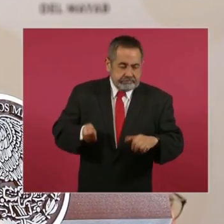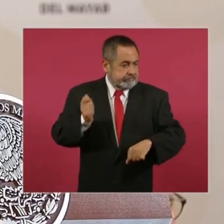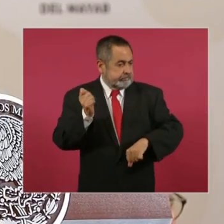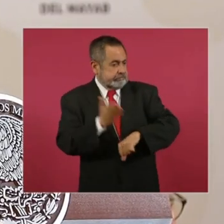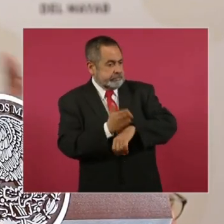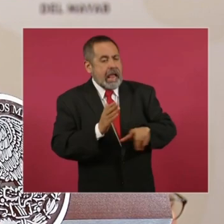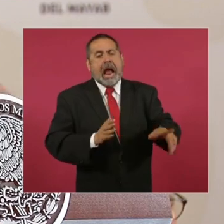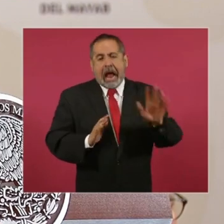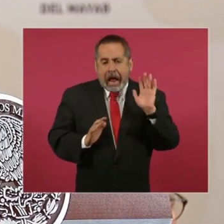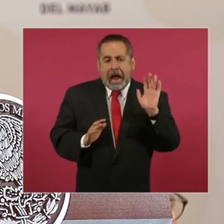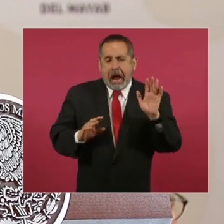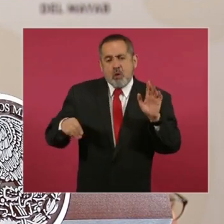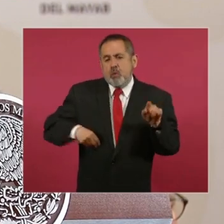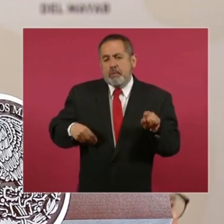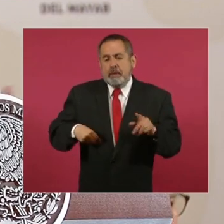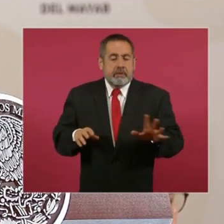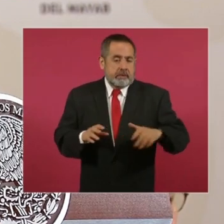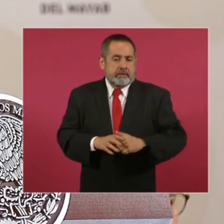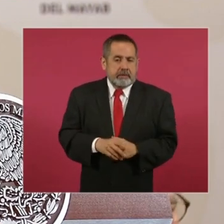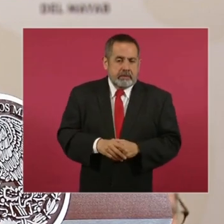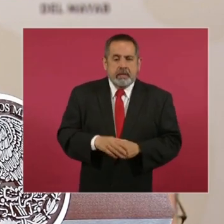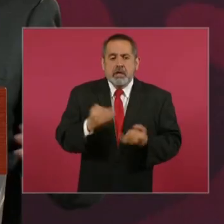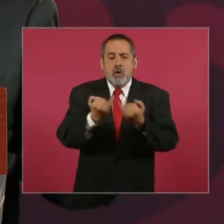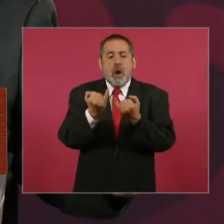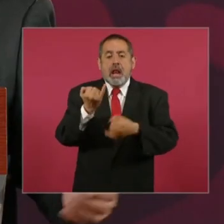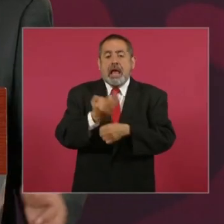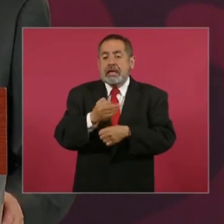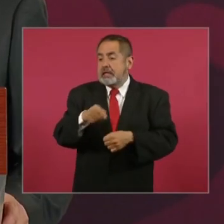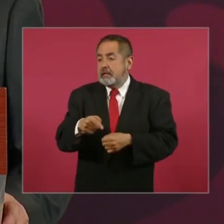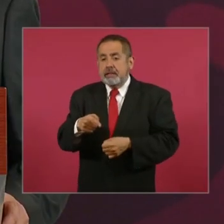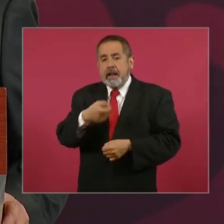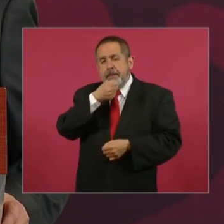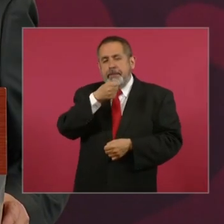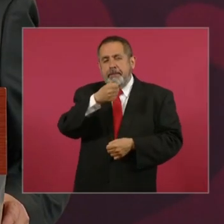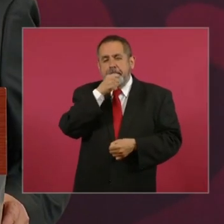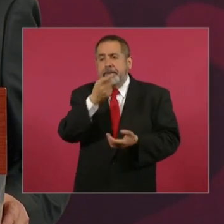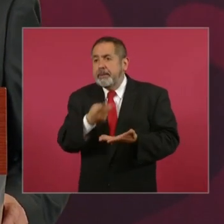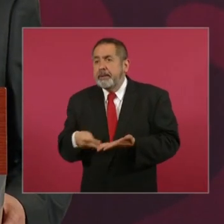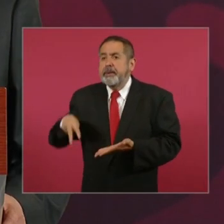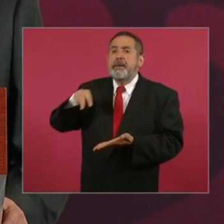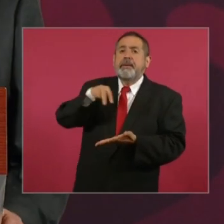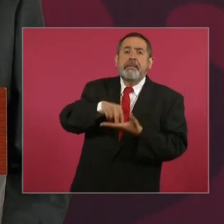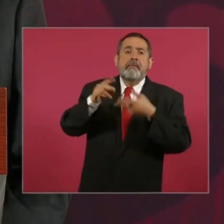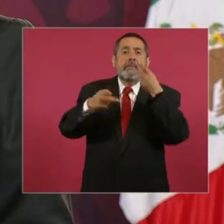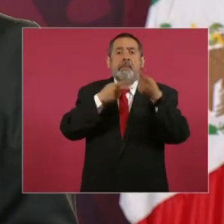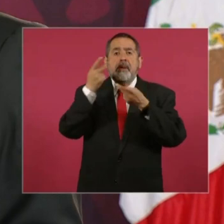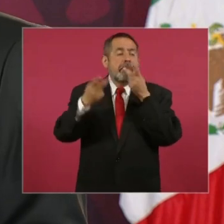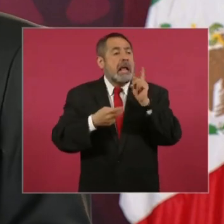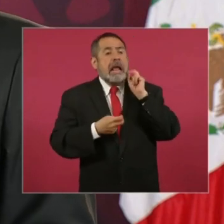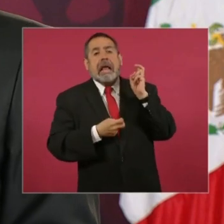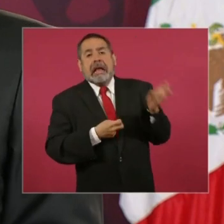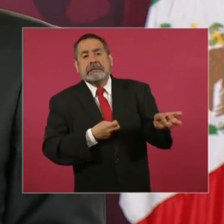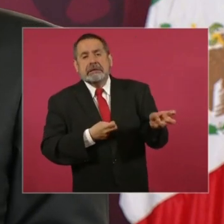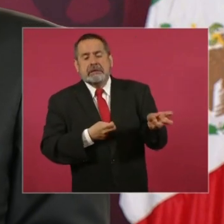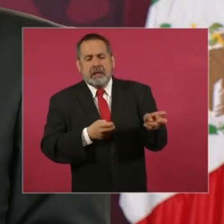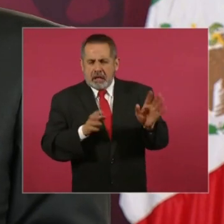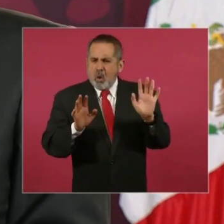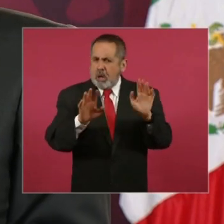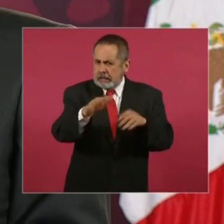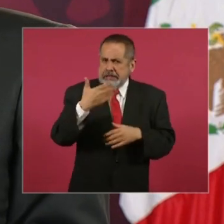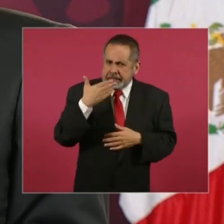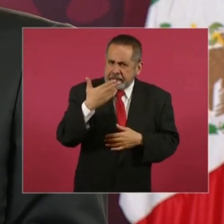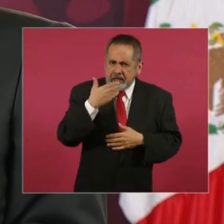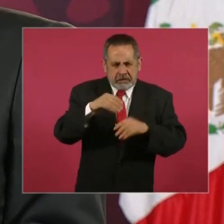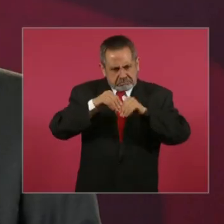Con más razón cuando se trata nada más de una denuncia pública. Es muy importante hacer las denuncias